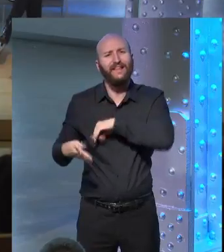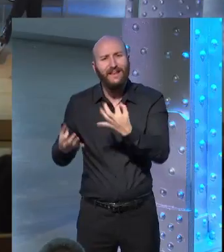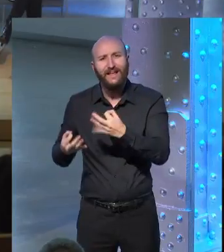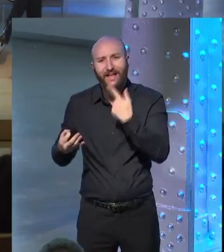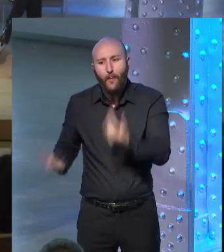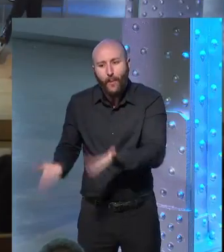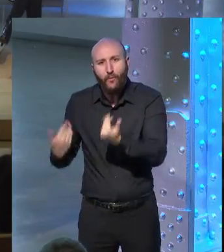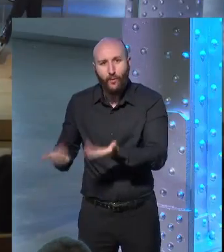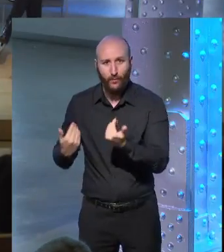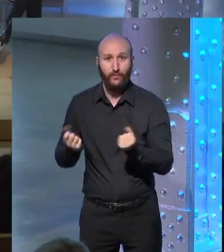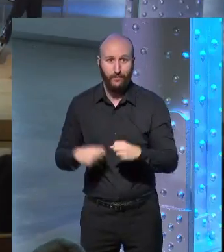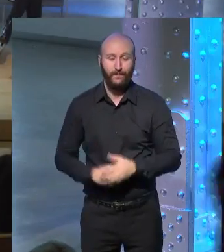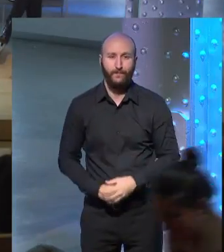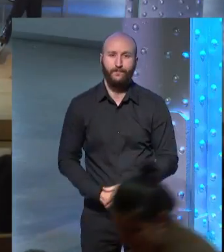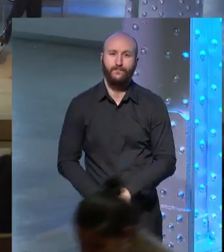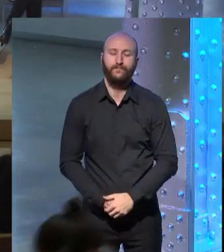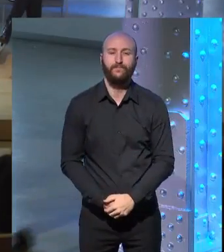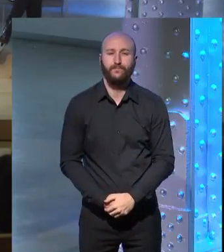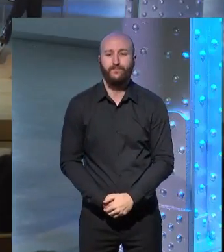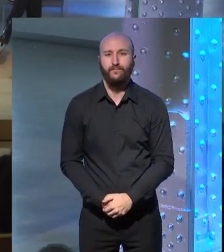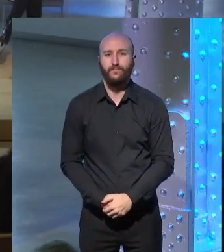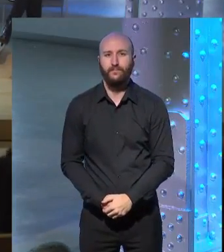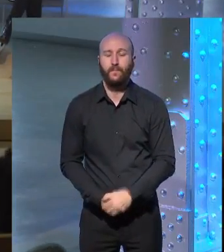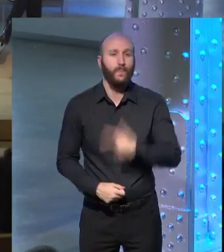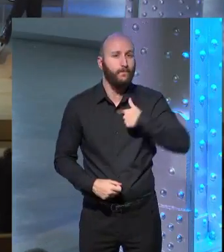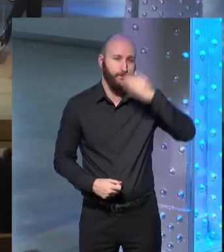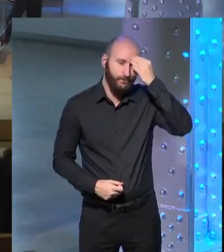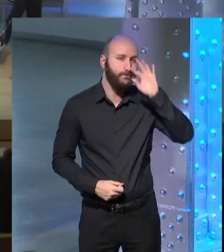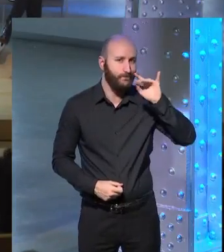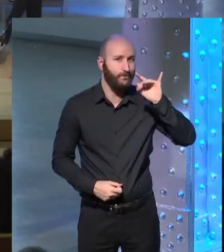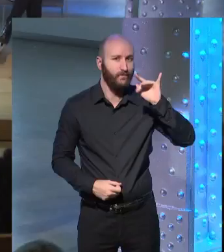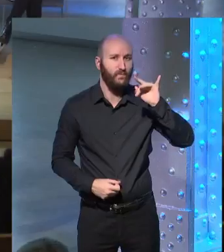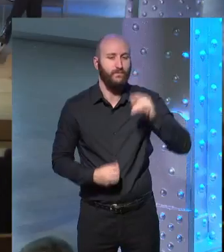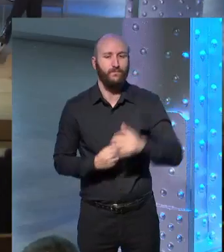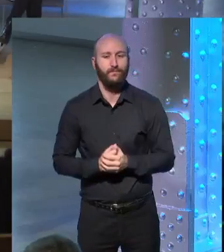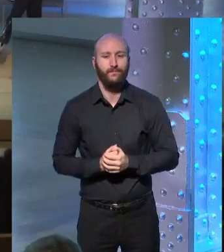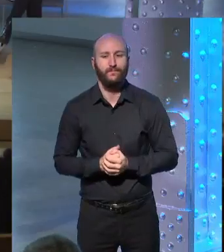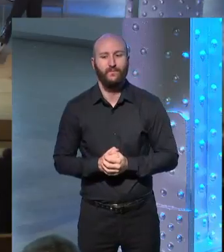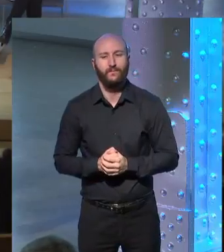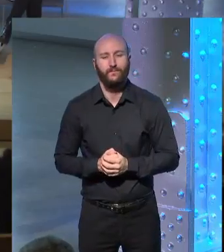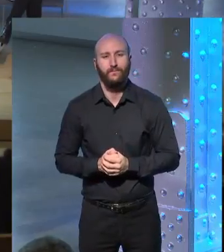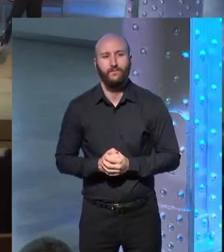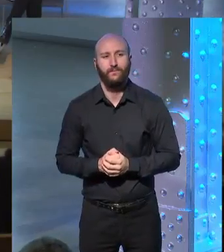es vital. Yo creo que está ahí un poco... Pues ese es el mejor una filtro, pelota, ¿no? Y es cuando me vienen a ver. Ahí está.